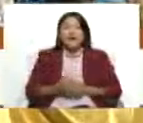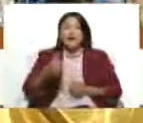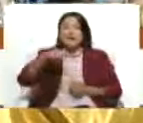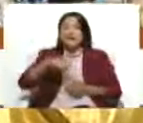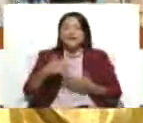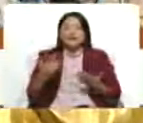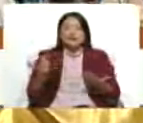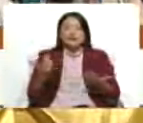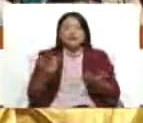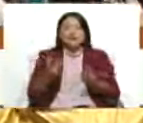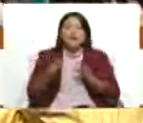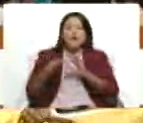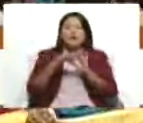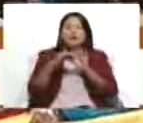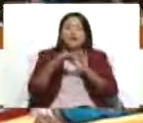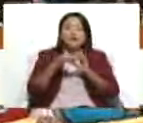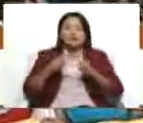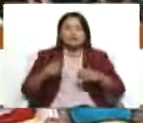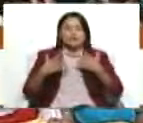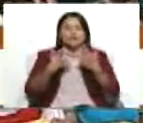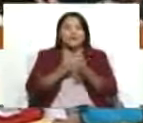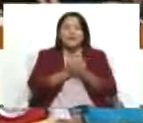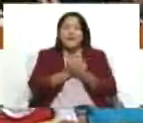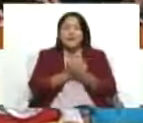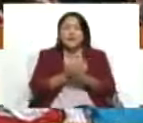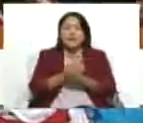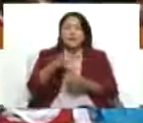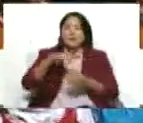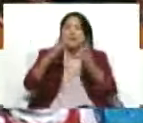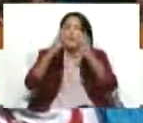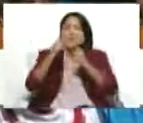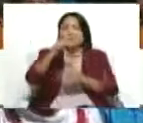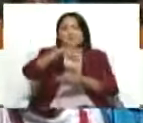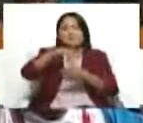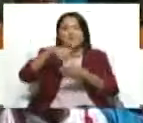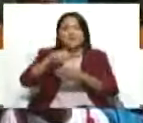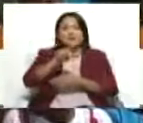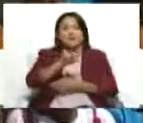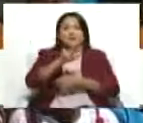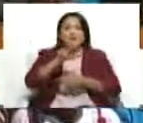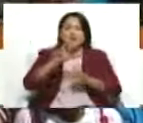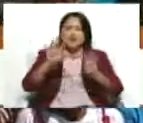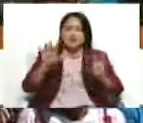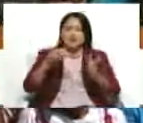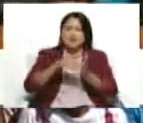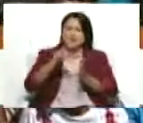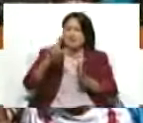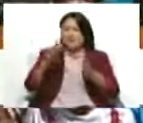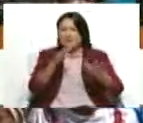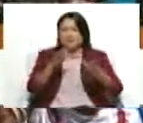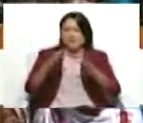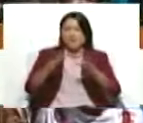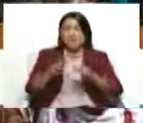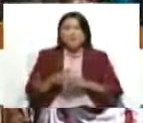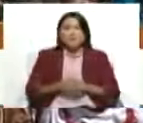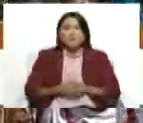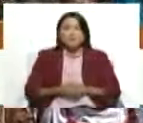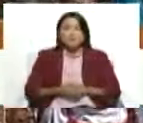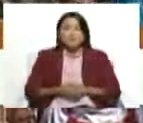nacional. De amor. ¿Aquí hay cuántos votantes? 129 mil, algo por ahí, ¿verdad? Bueno, vamos a